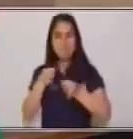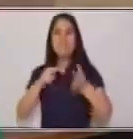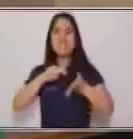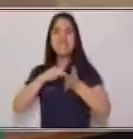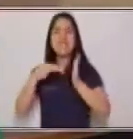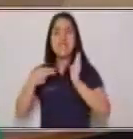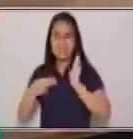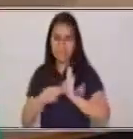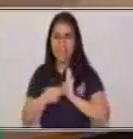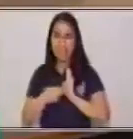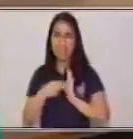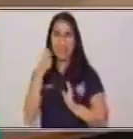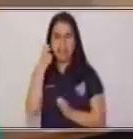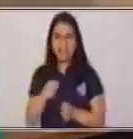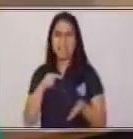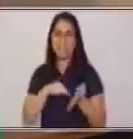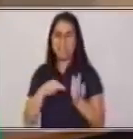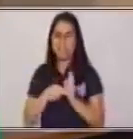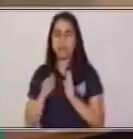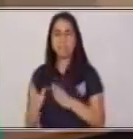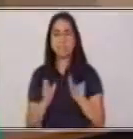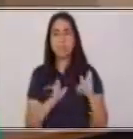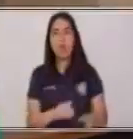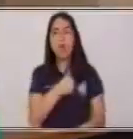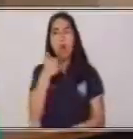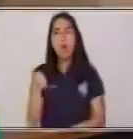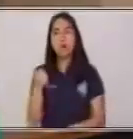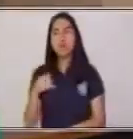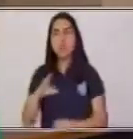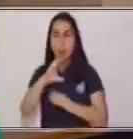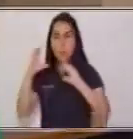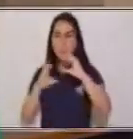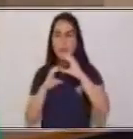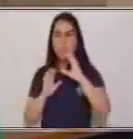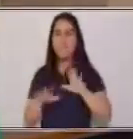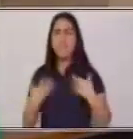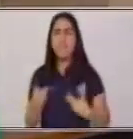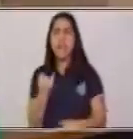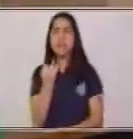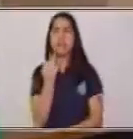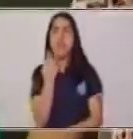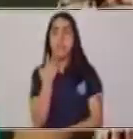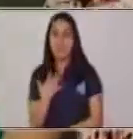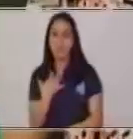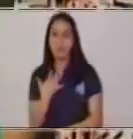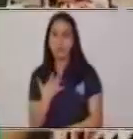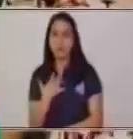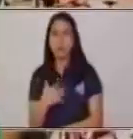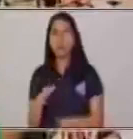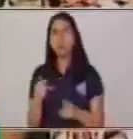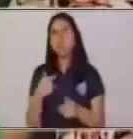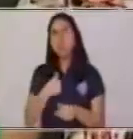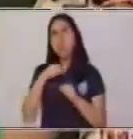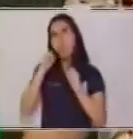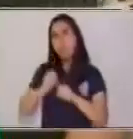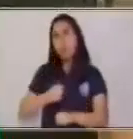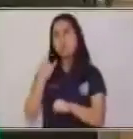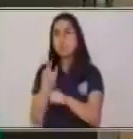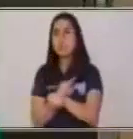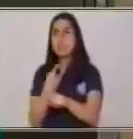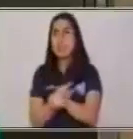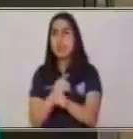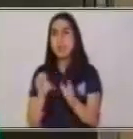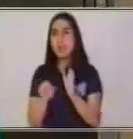de enumeración. En los párrafos de enumeración podemos utilizar viñetas, podemos